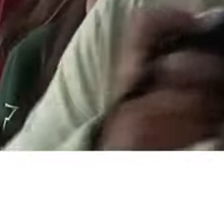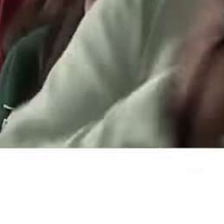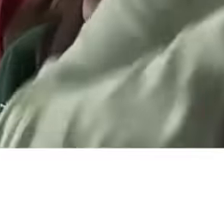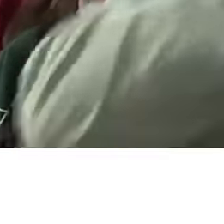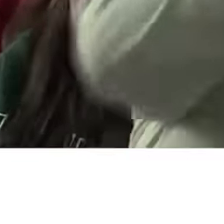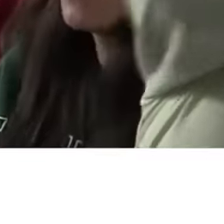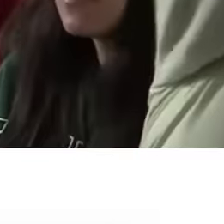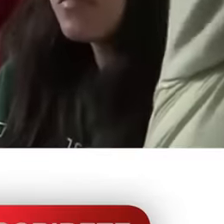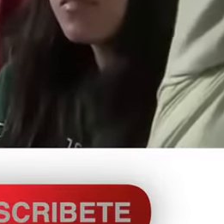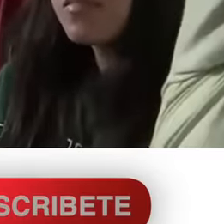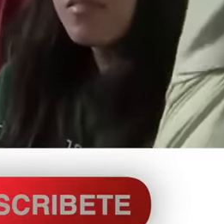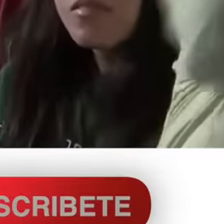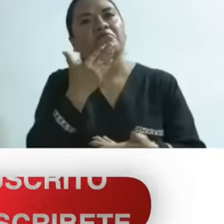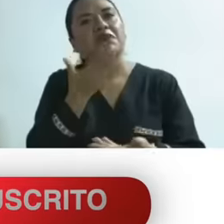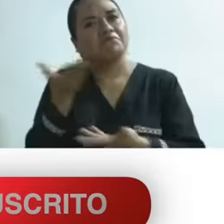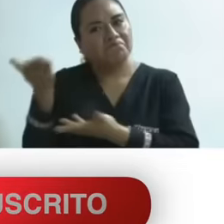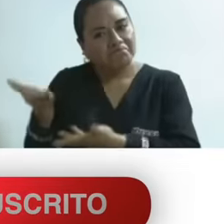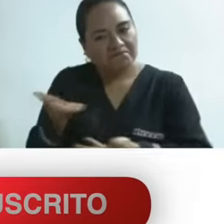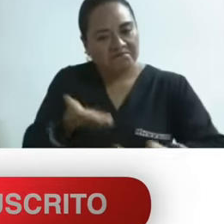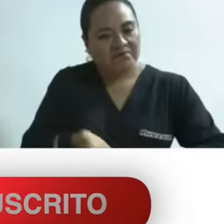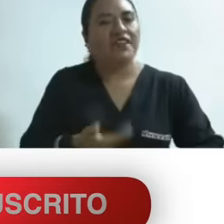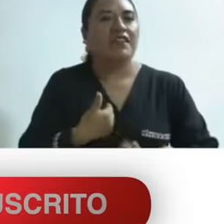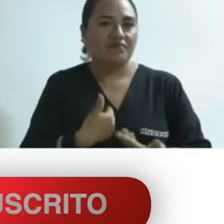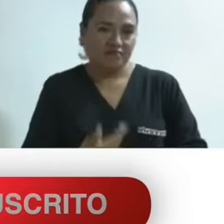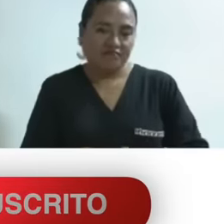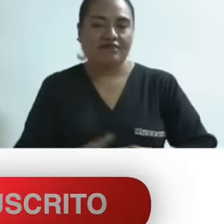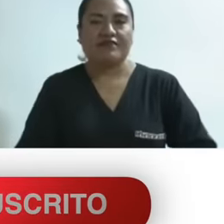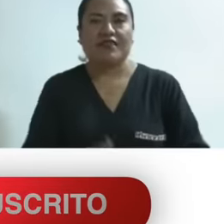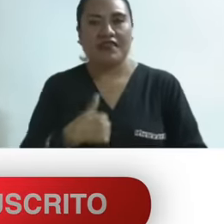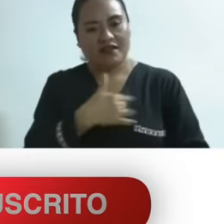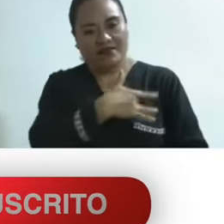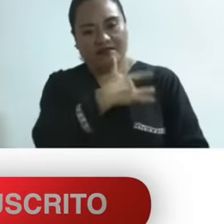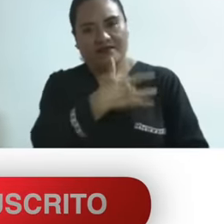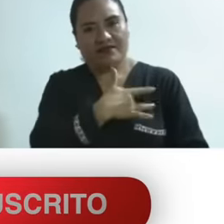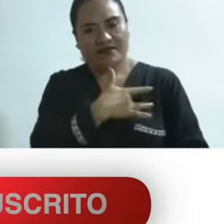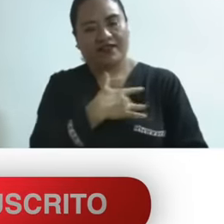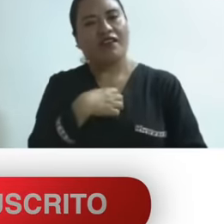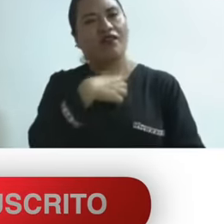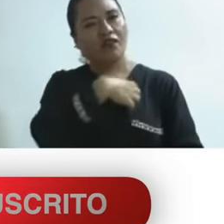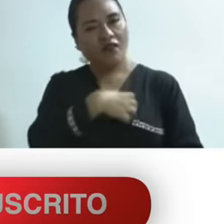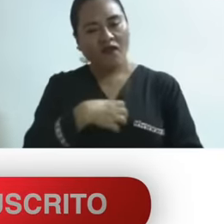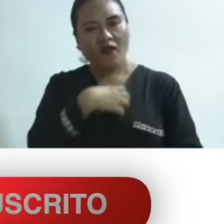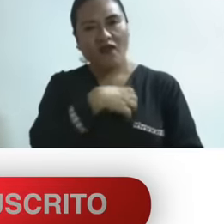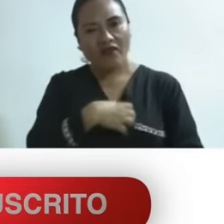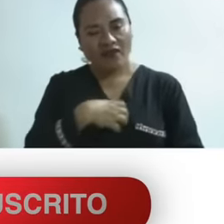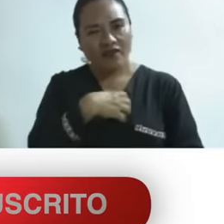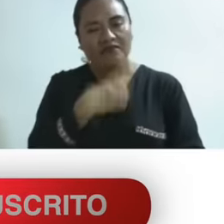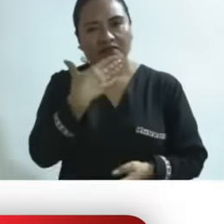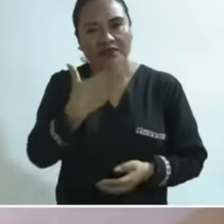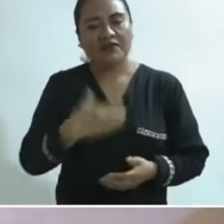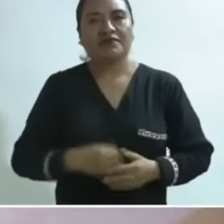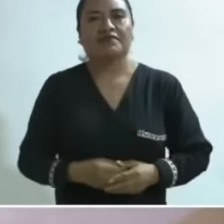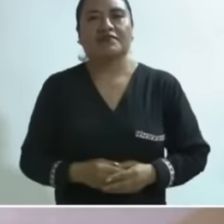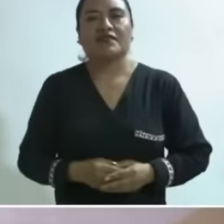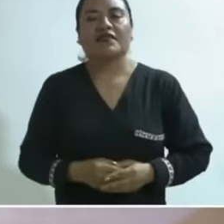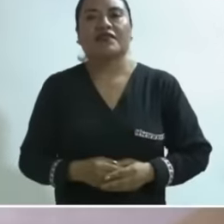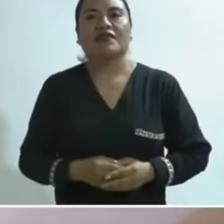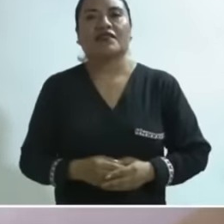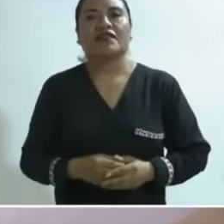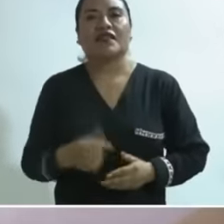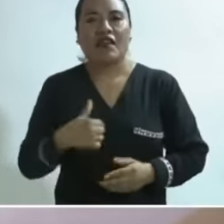Gracias por recibirnos. Me siento muy contenta de